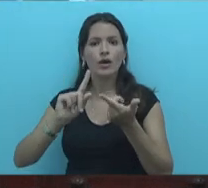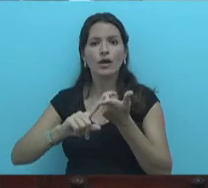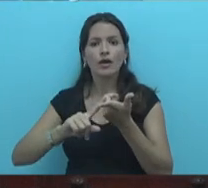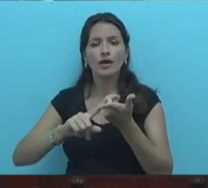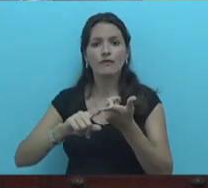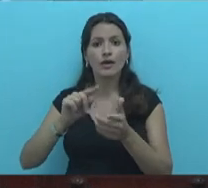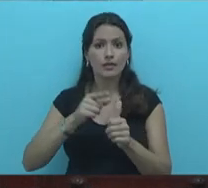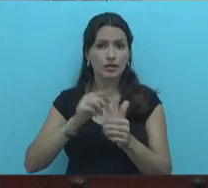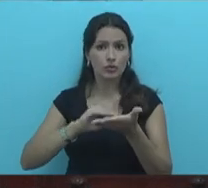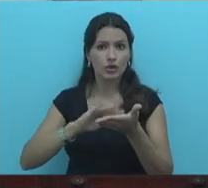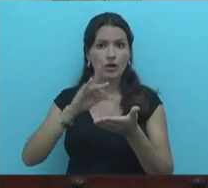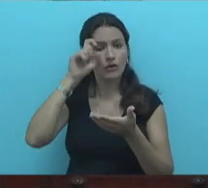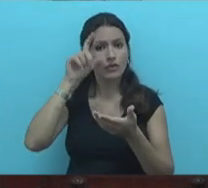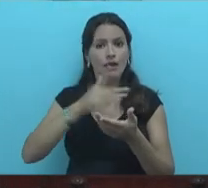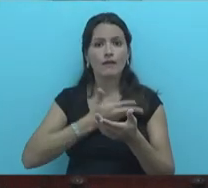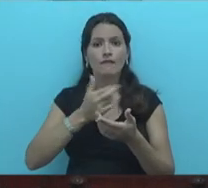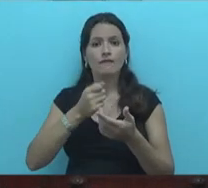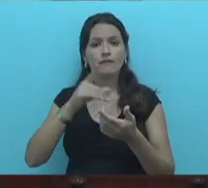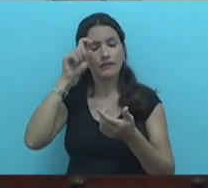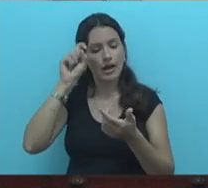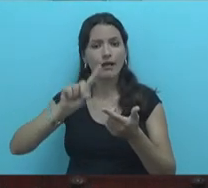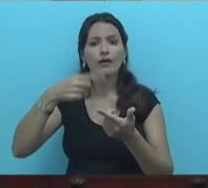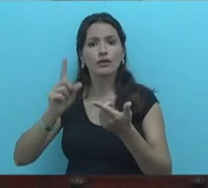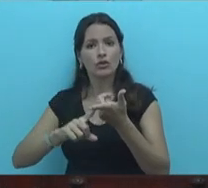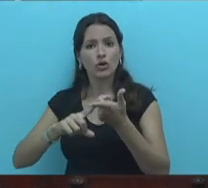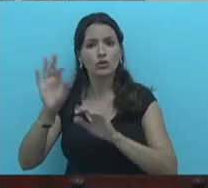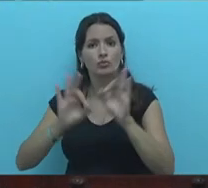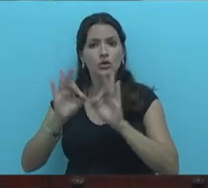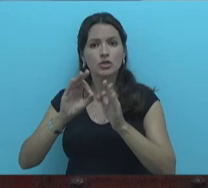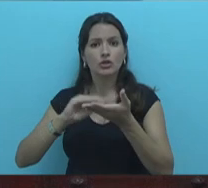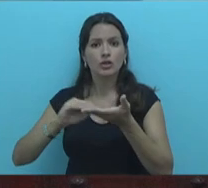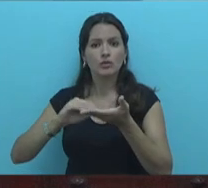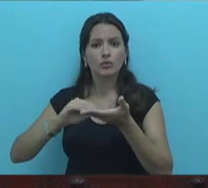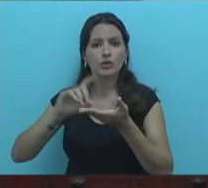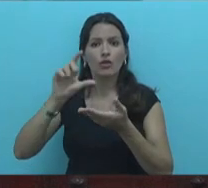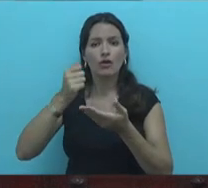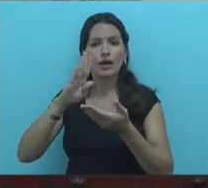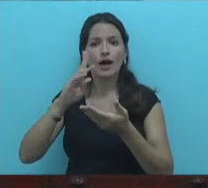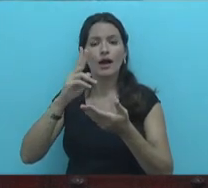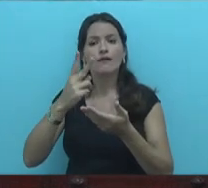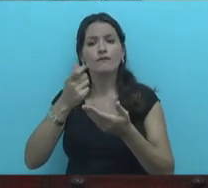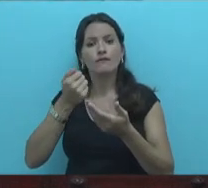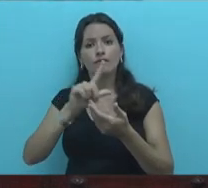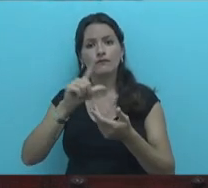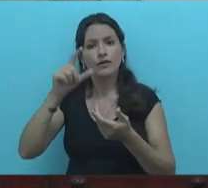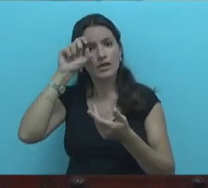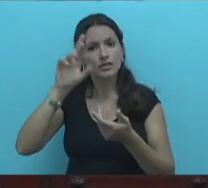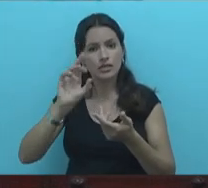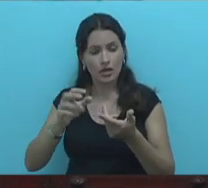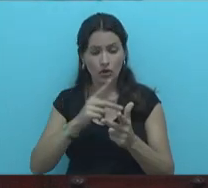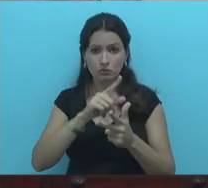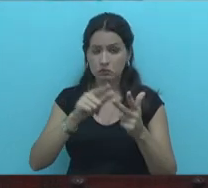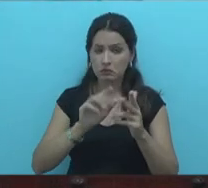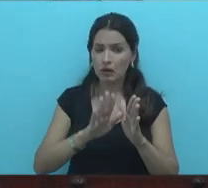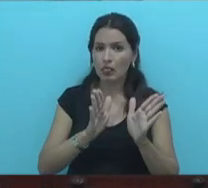diputado Del Frade, y el proyecto de declaración del diputado Caballero, por el cual